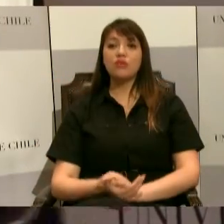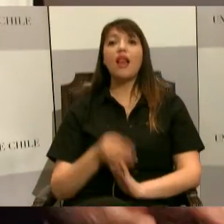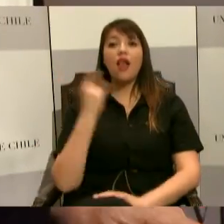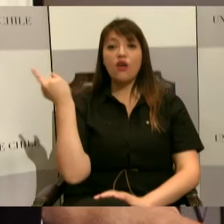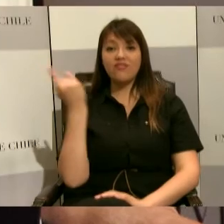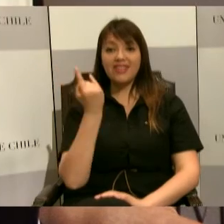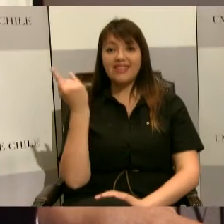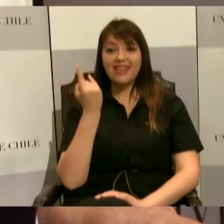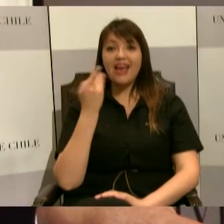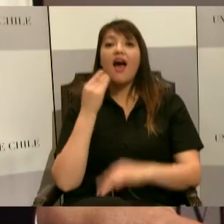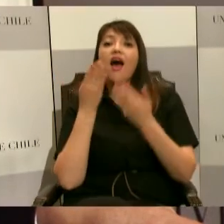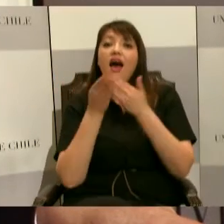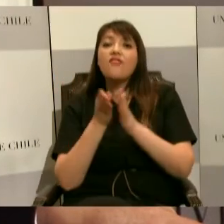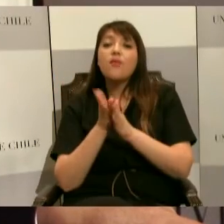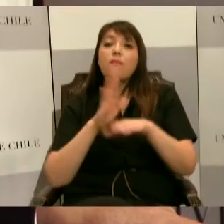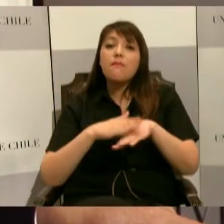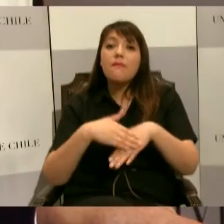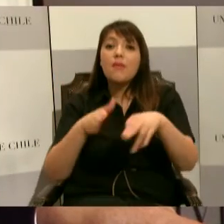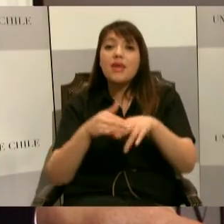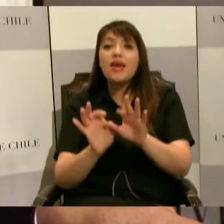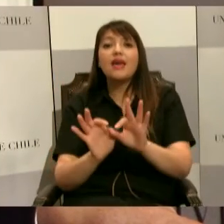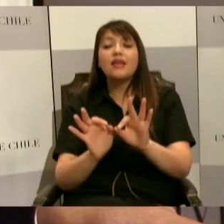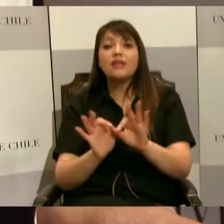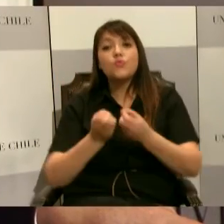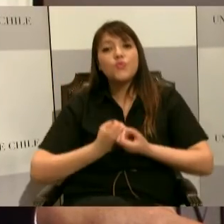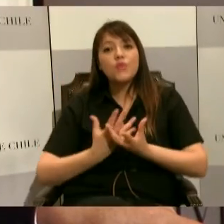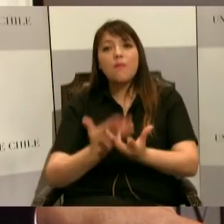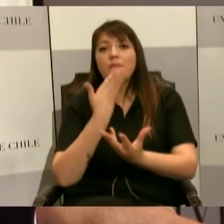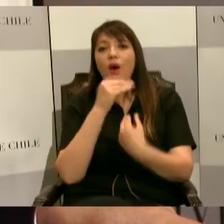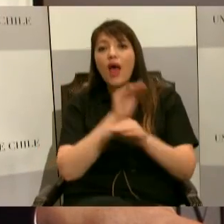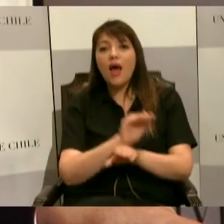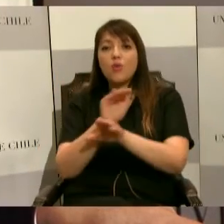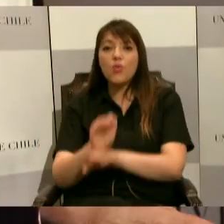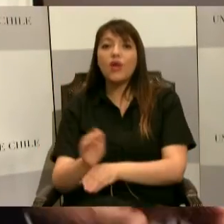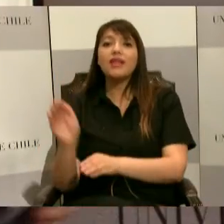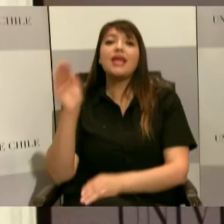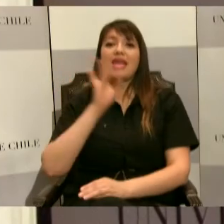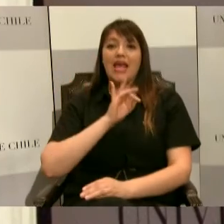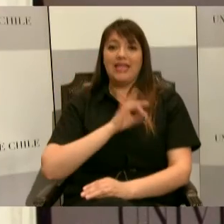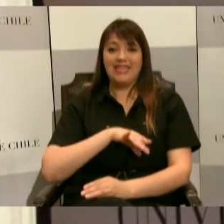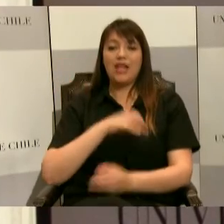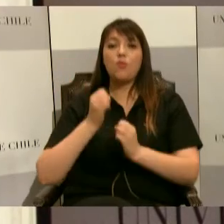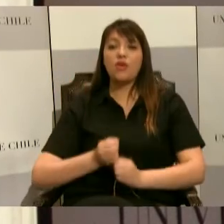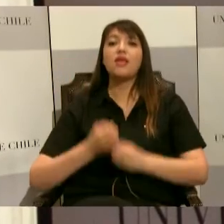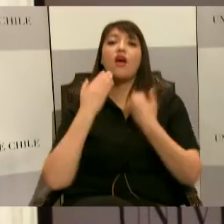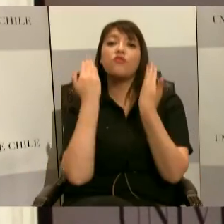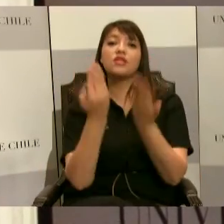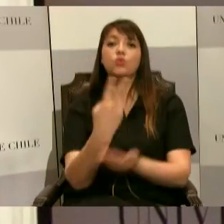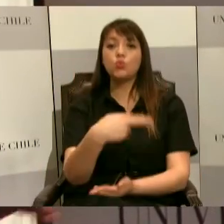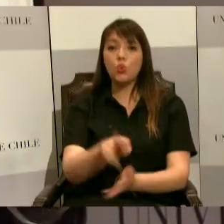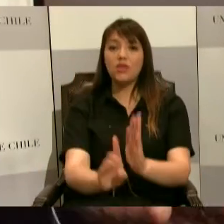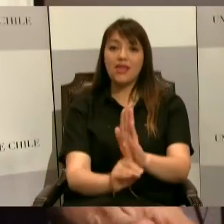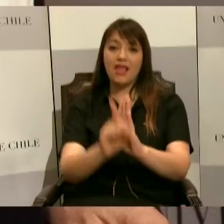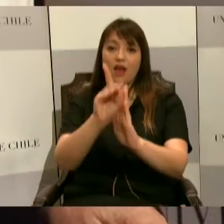universidad habría de permitir la expresión del mejor aporte que el país podía ofrecer a su propio desarrollo